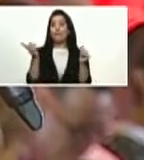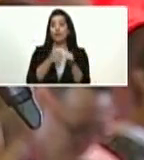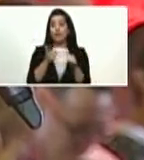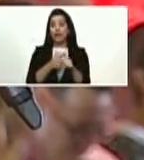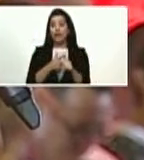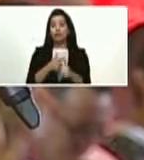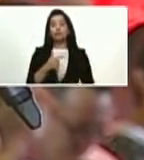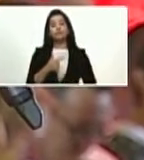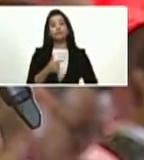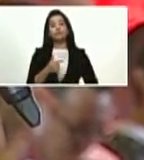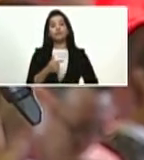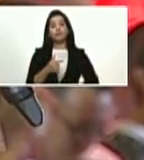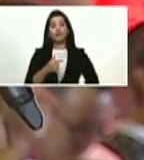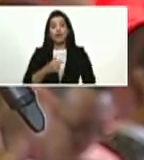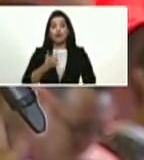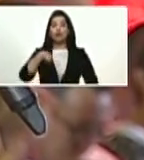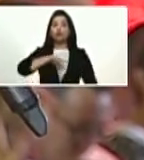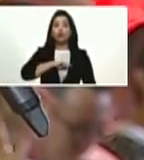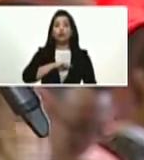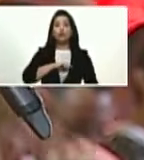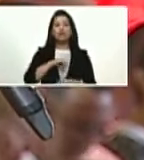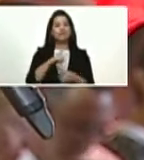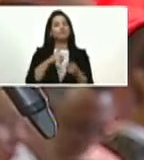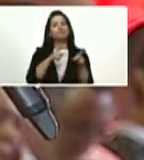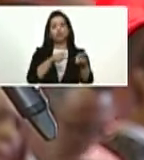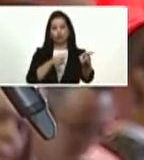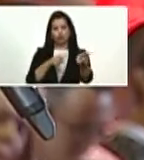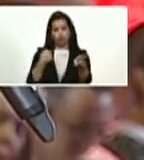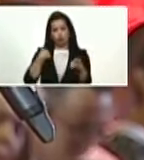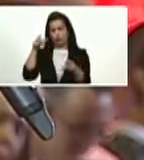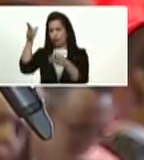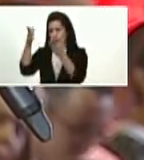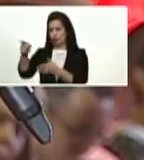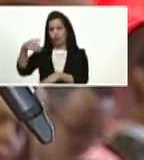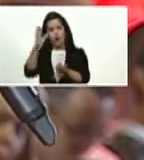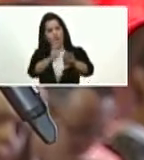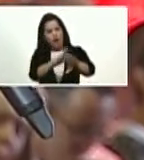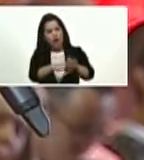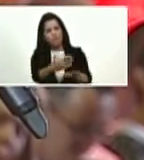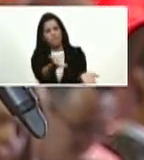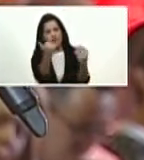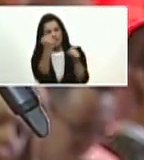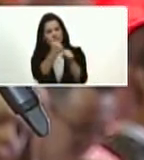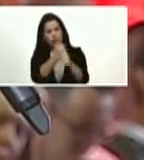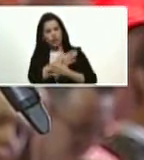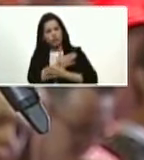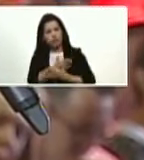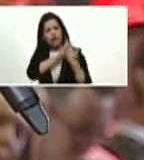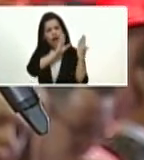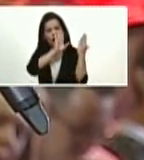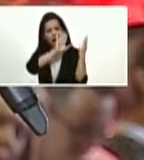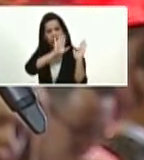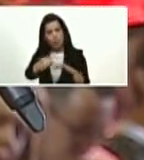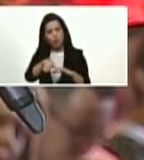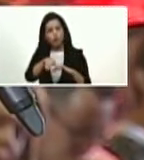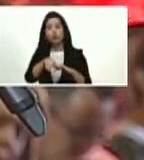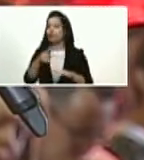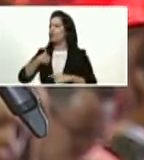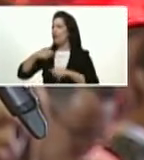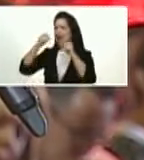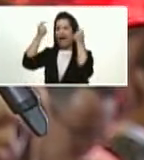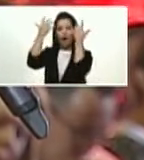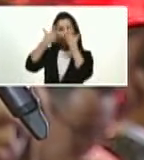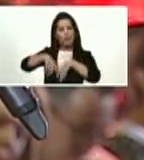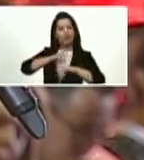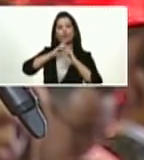ratificarle que atendimos inmediatamente su llamado a la clase obrera, a los trabajadores y trabajadoras, para